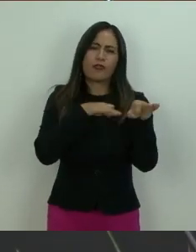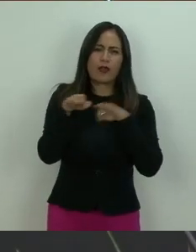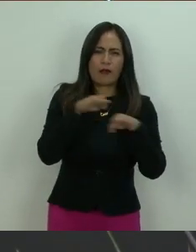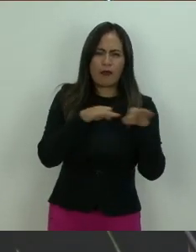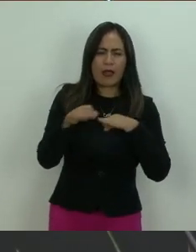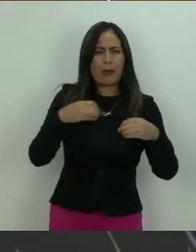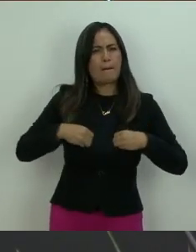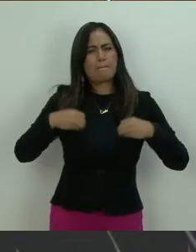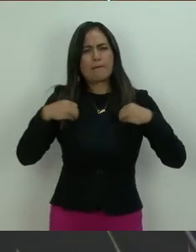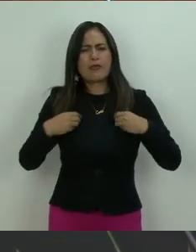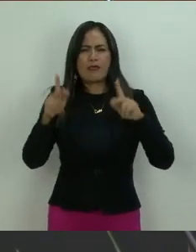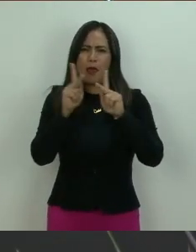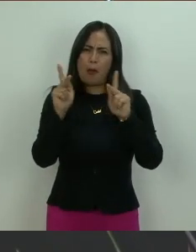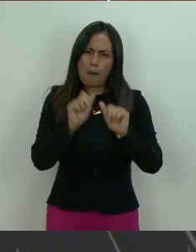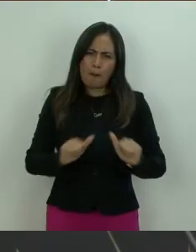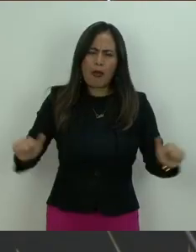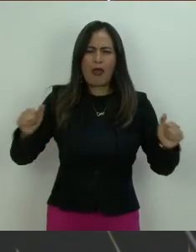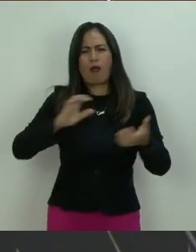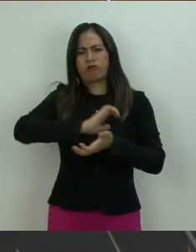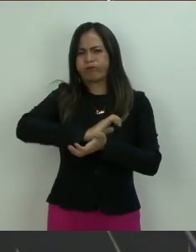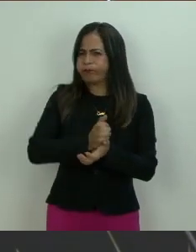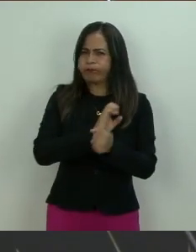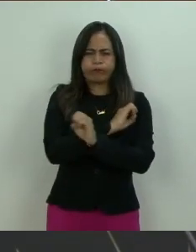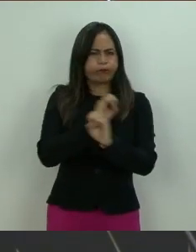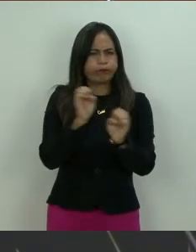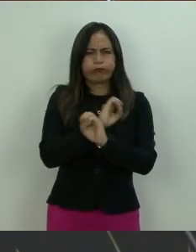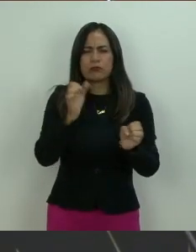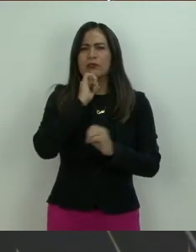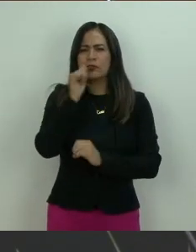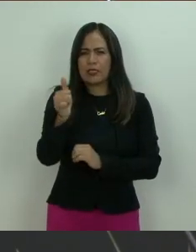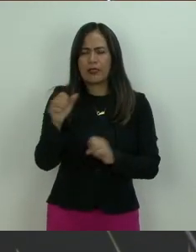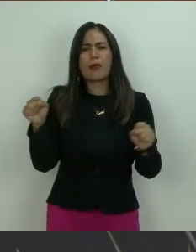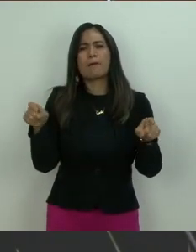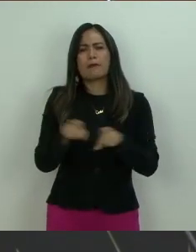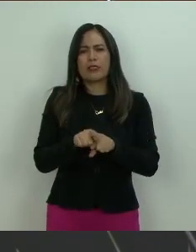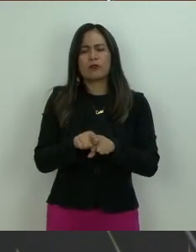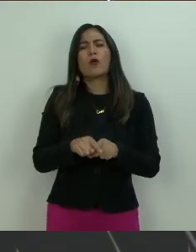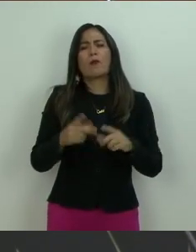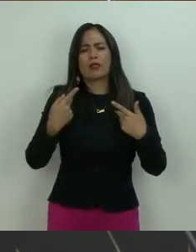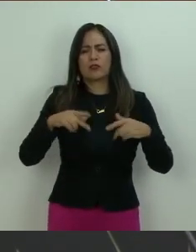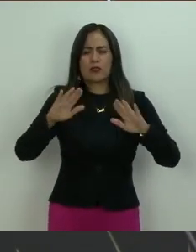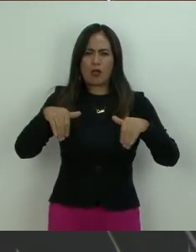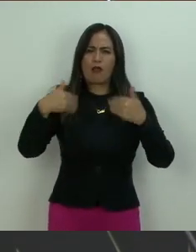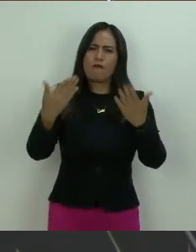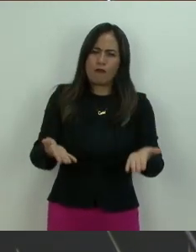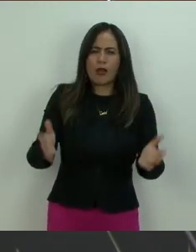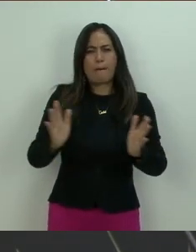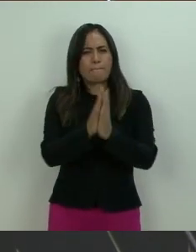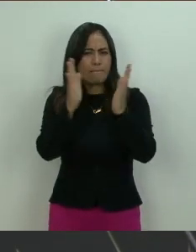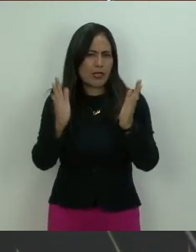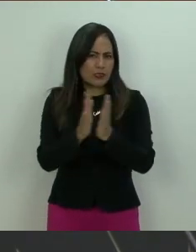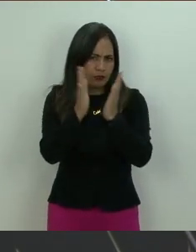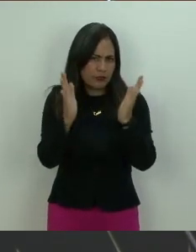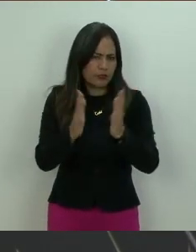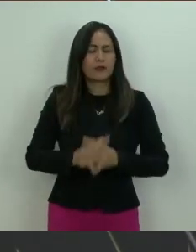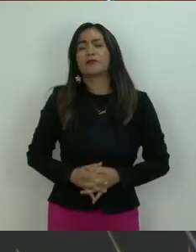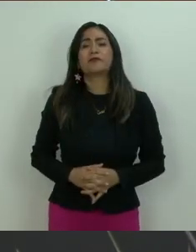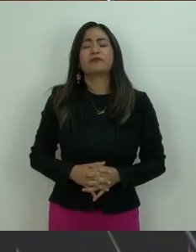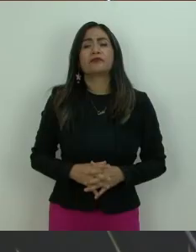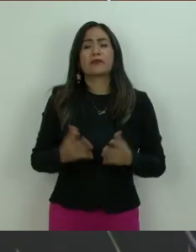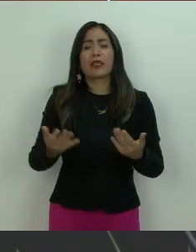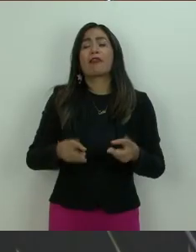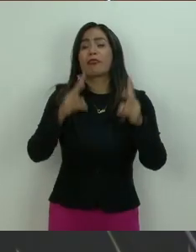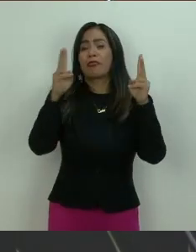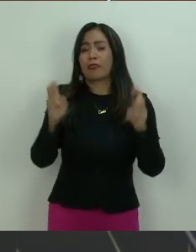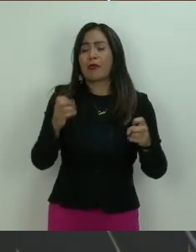una vida pacífica, libre de discriminación y a su abierta intervención en la vida pública y comunitaria. En el ámbito